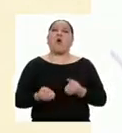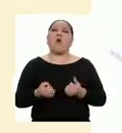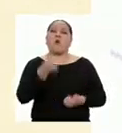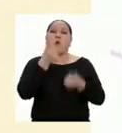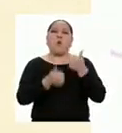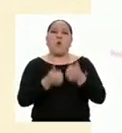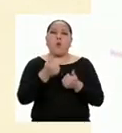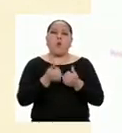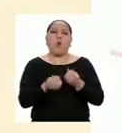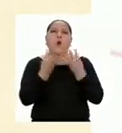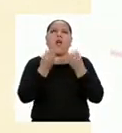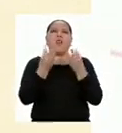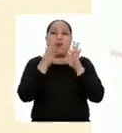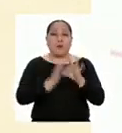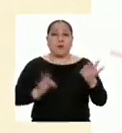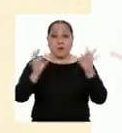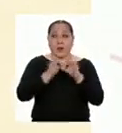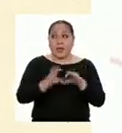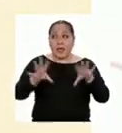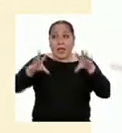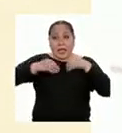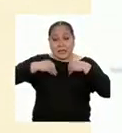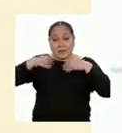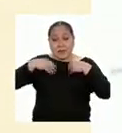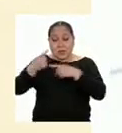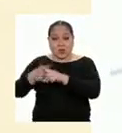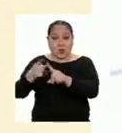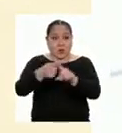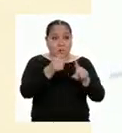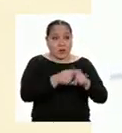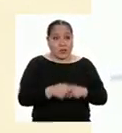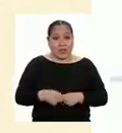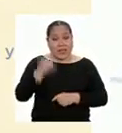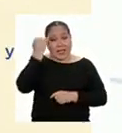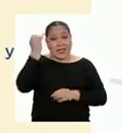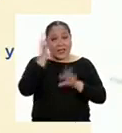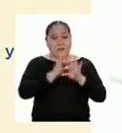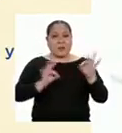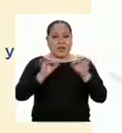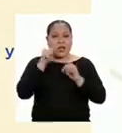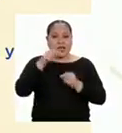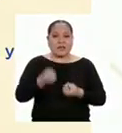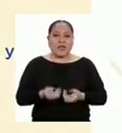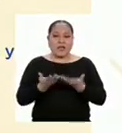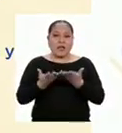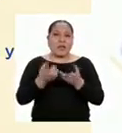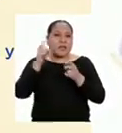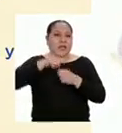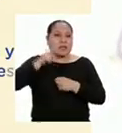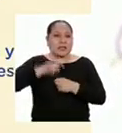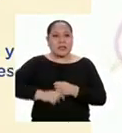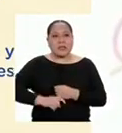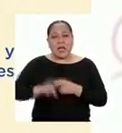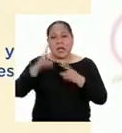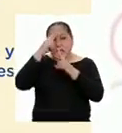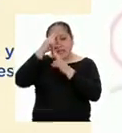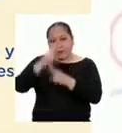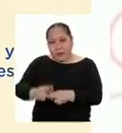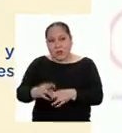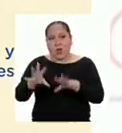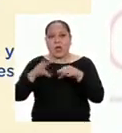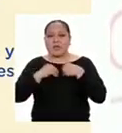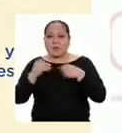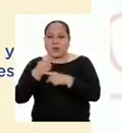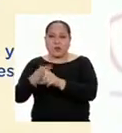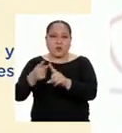la tolerancia a la diversidad. Y la idea principal nos dice que esta implica respeto y aceptación del pluralismo. Para llegar a ello